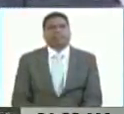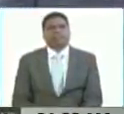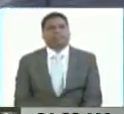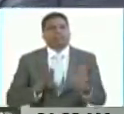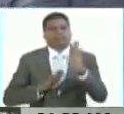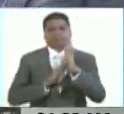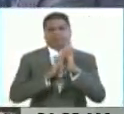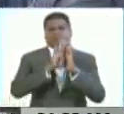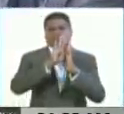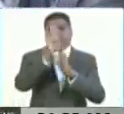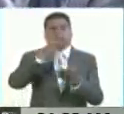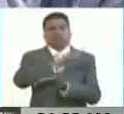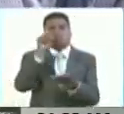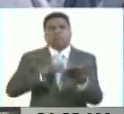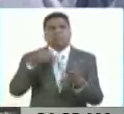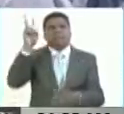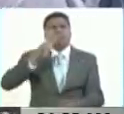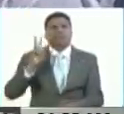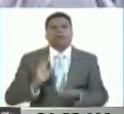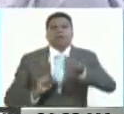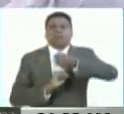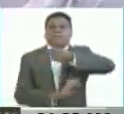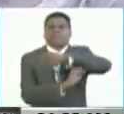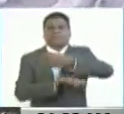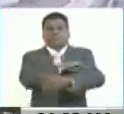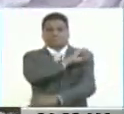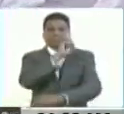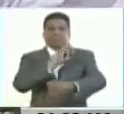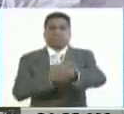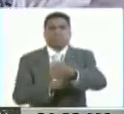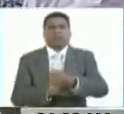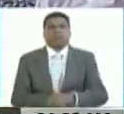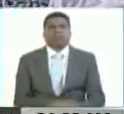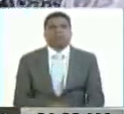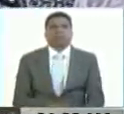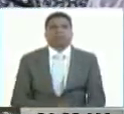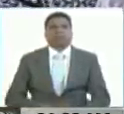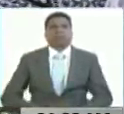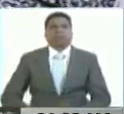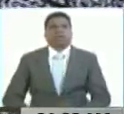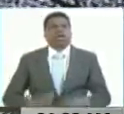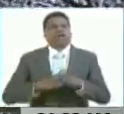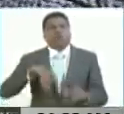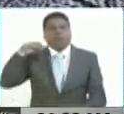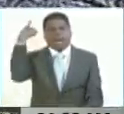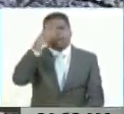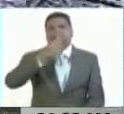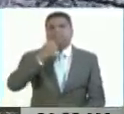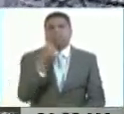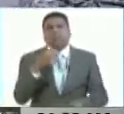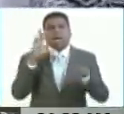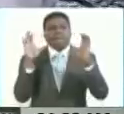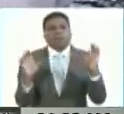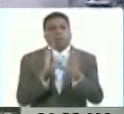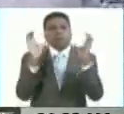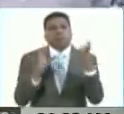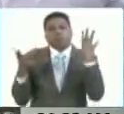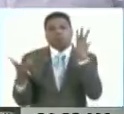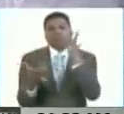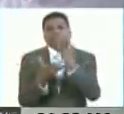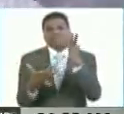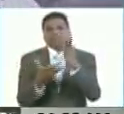nivel. Ya Venezuela tiene una base poderosa. Tenemos que darle toda la seguridad cibernética,